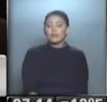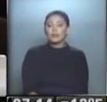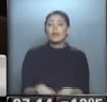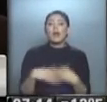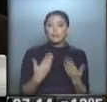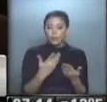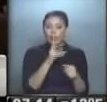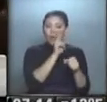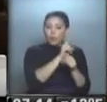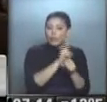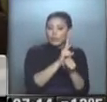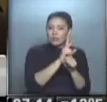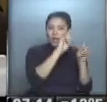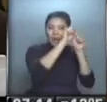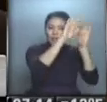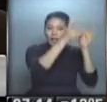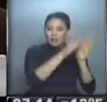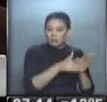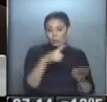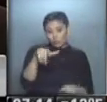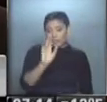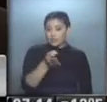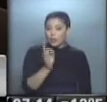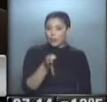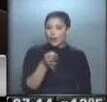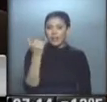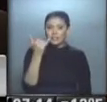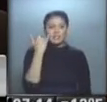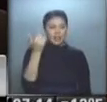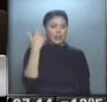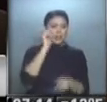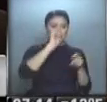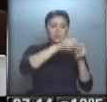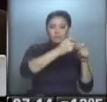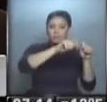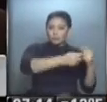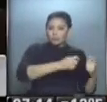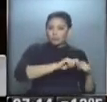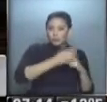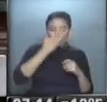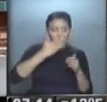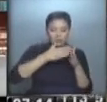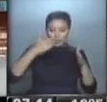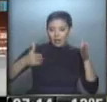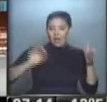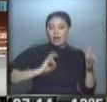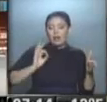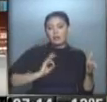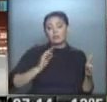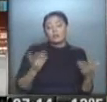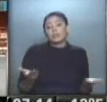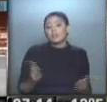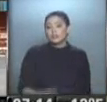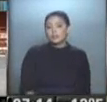para resguardar esa estatua, como ustedes saben, por los diversos ataques que ha tenido a lo largo de las últimas décadas, y